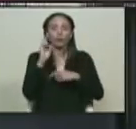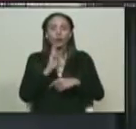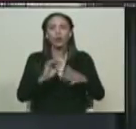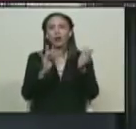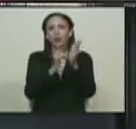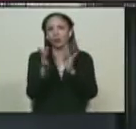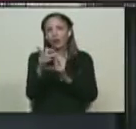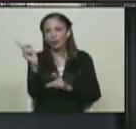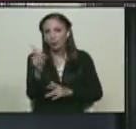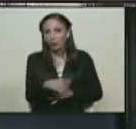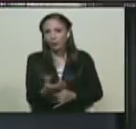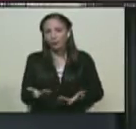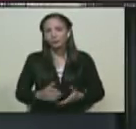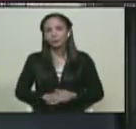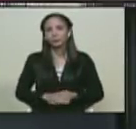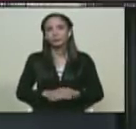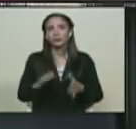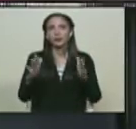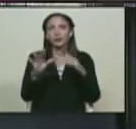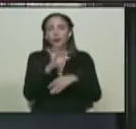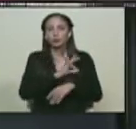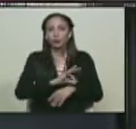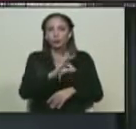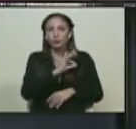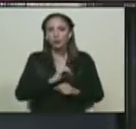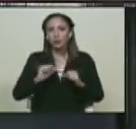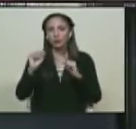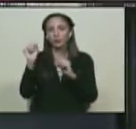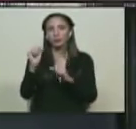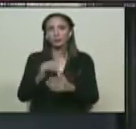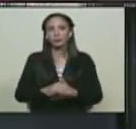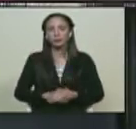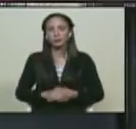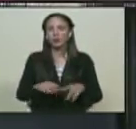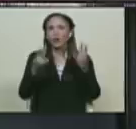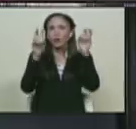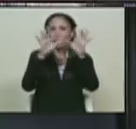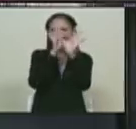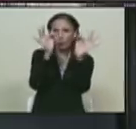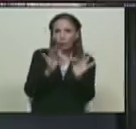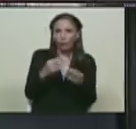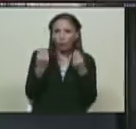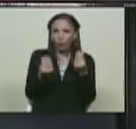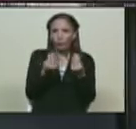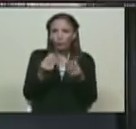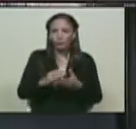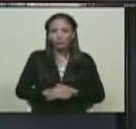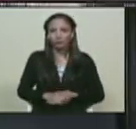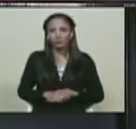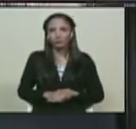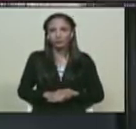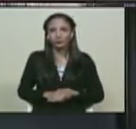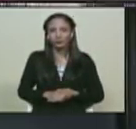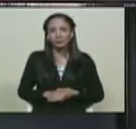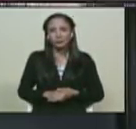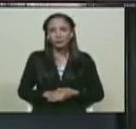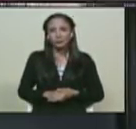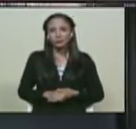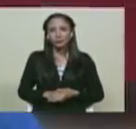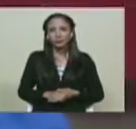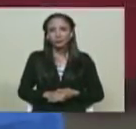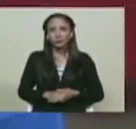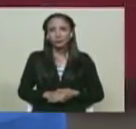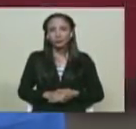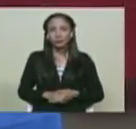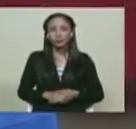cristiano. Esto es socialismo, en las nuevas fórmulas que vamos construyendo.